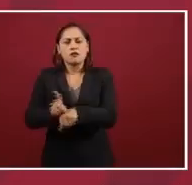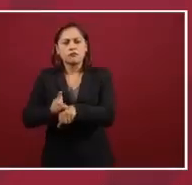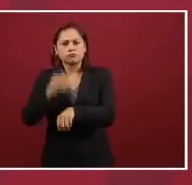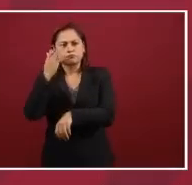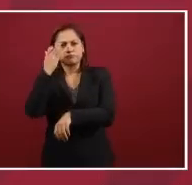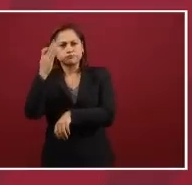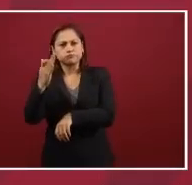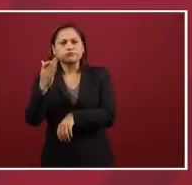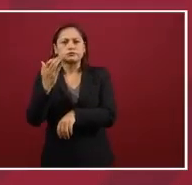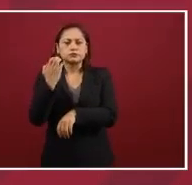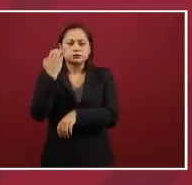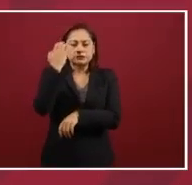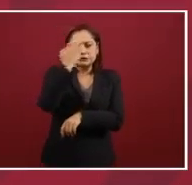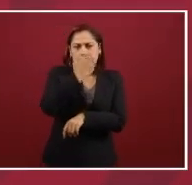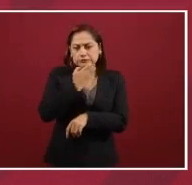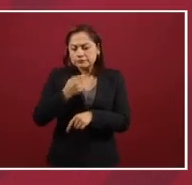Se